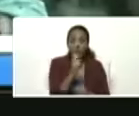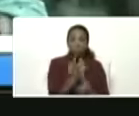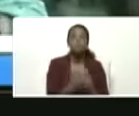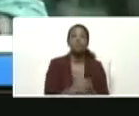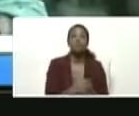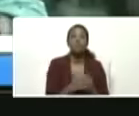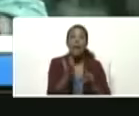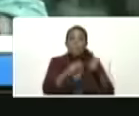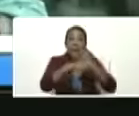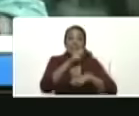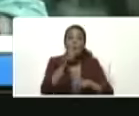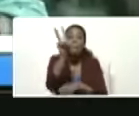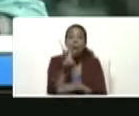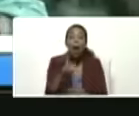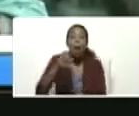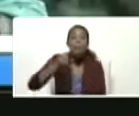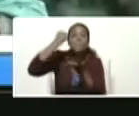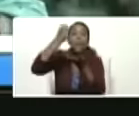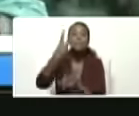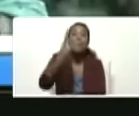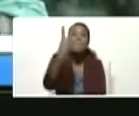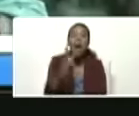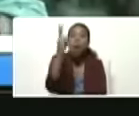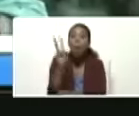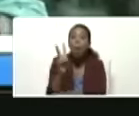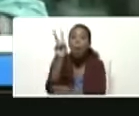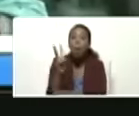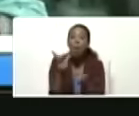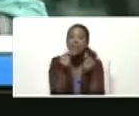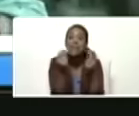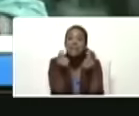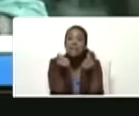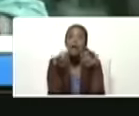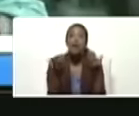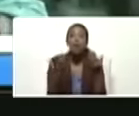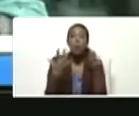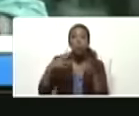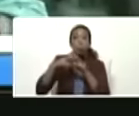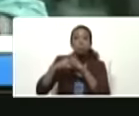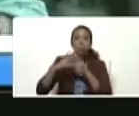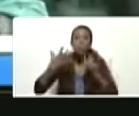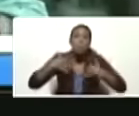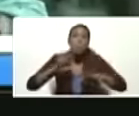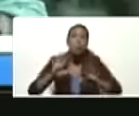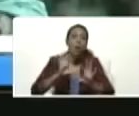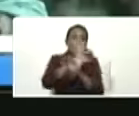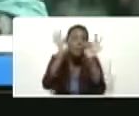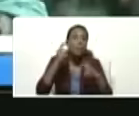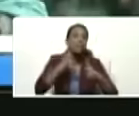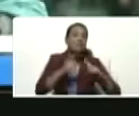El mercado de valores comienza a crecer con instrumentos alternativos.